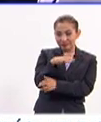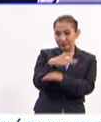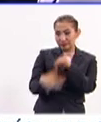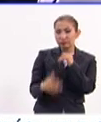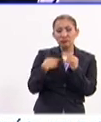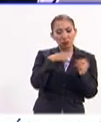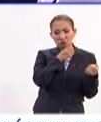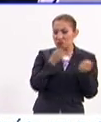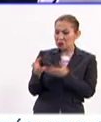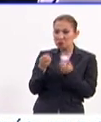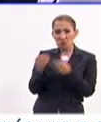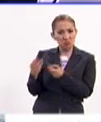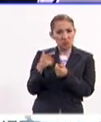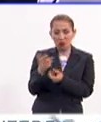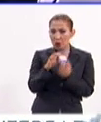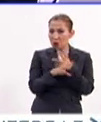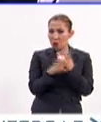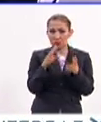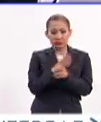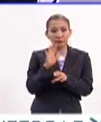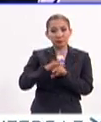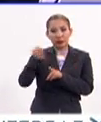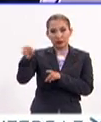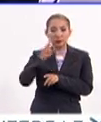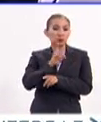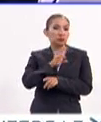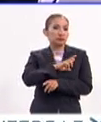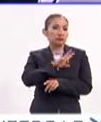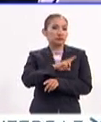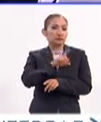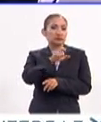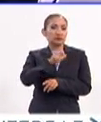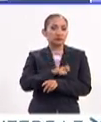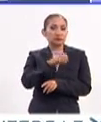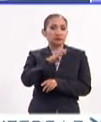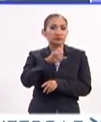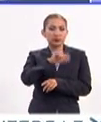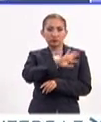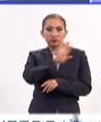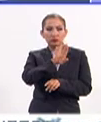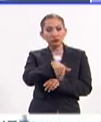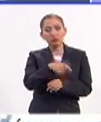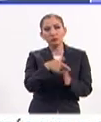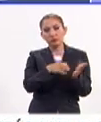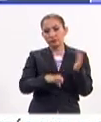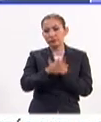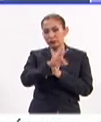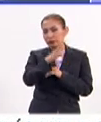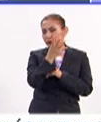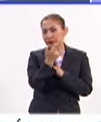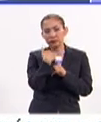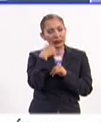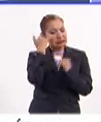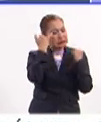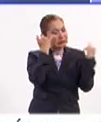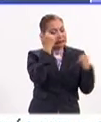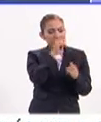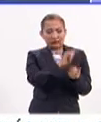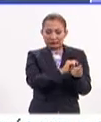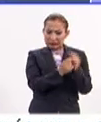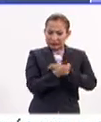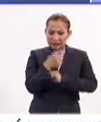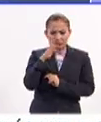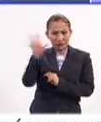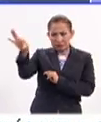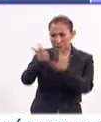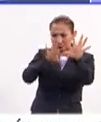siguió enviando a ellos, especialmente a la viuda de Max Weber, que murió hasta 54, todos esos recursos. O sea, era una idea de traducir